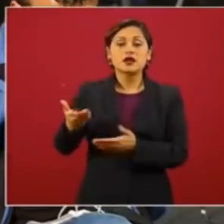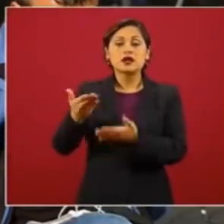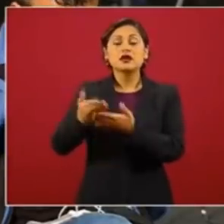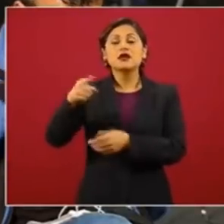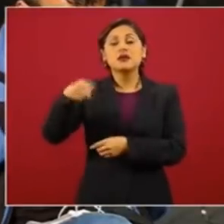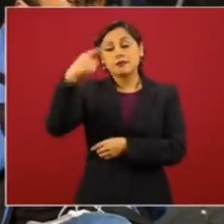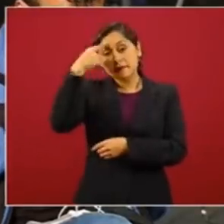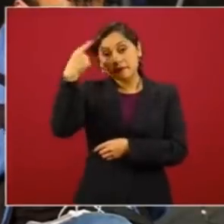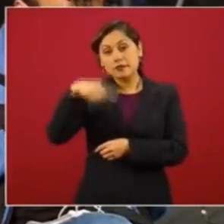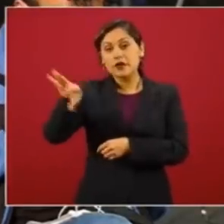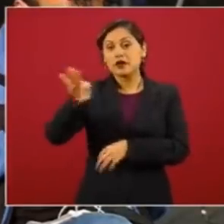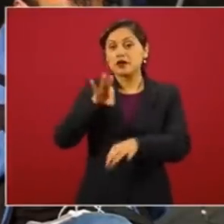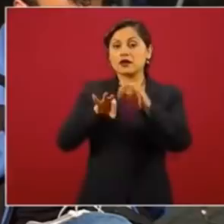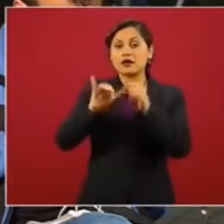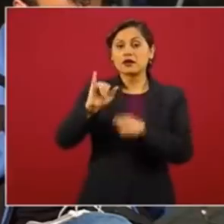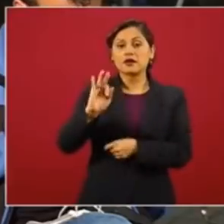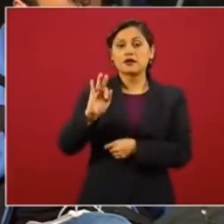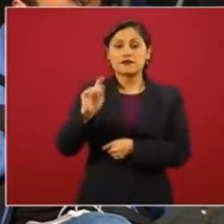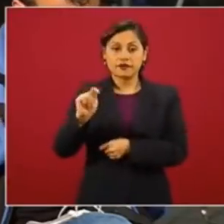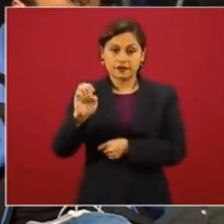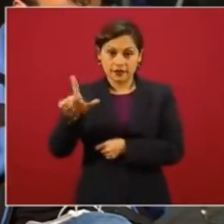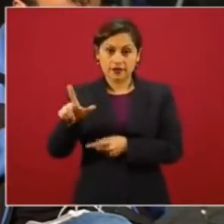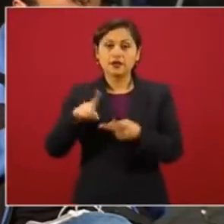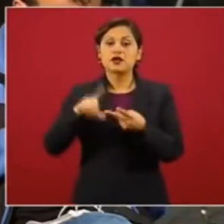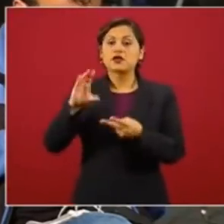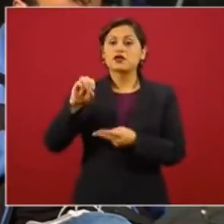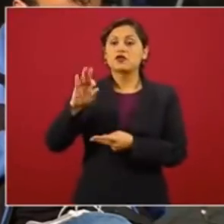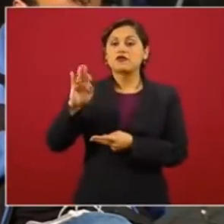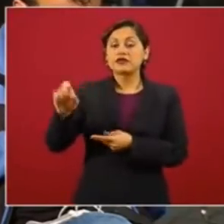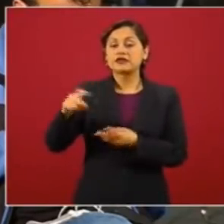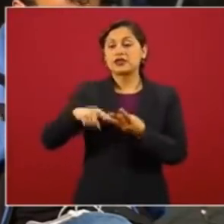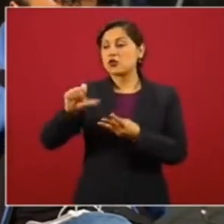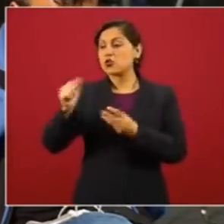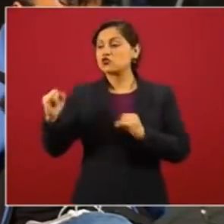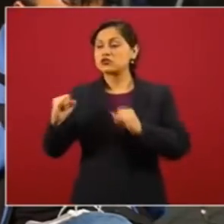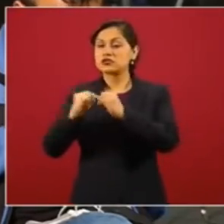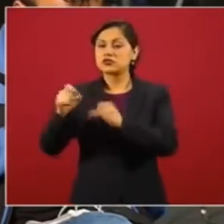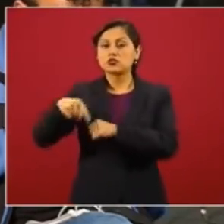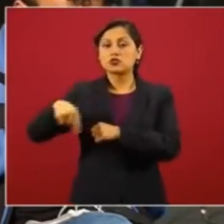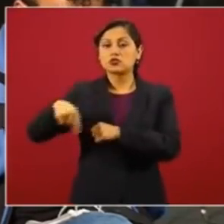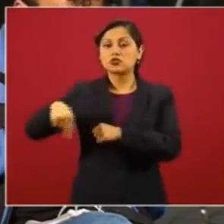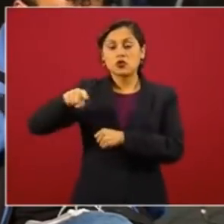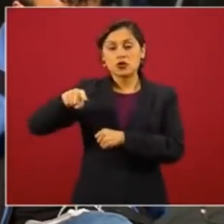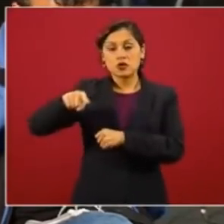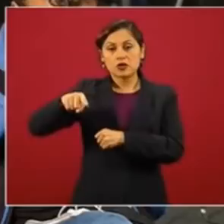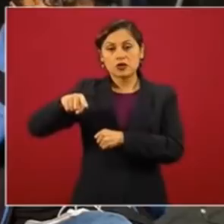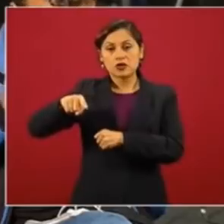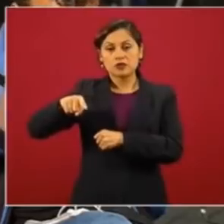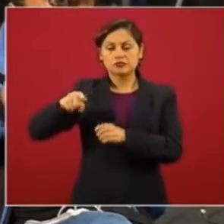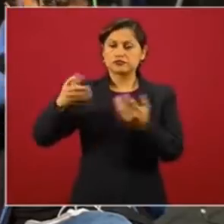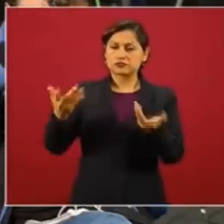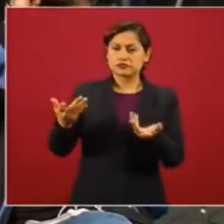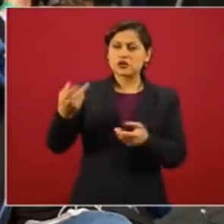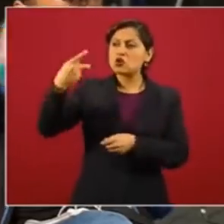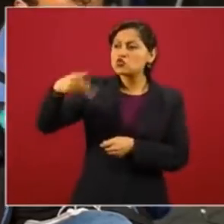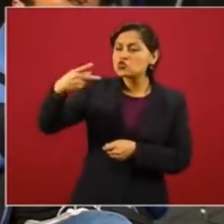el IFT, el de Telecomunicaciones, junto con COFESE y otro instituto. Esto, desde su punto de vista, ¿en